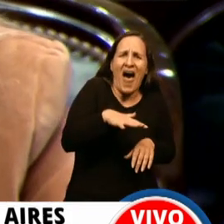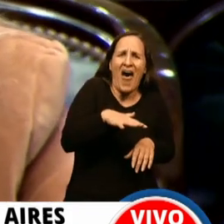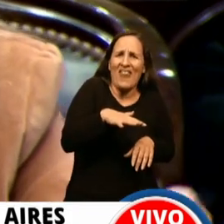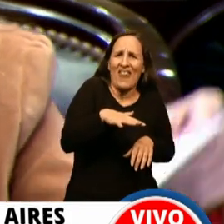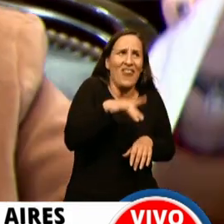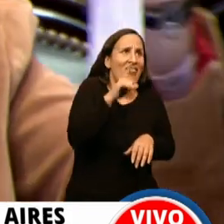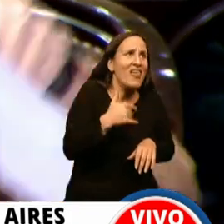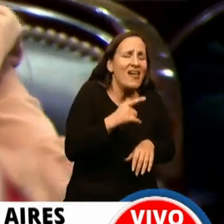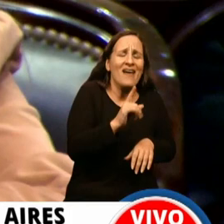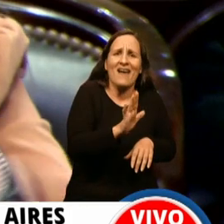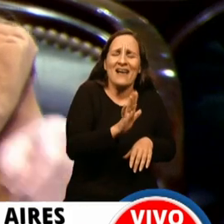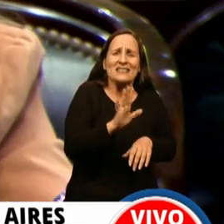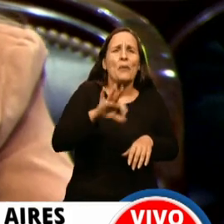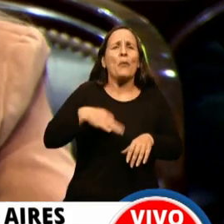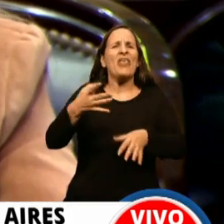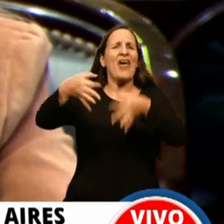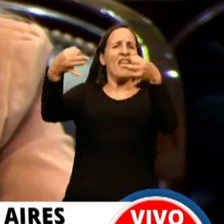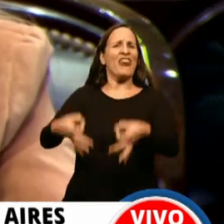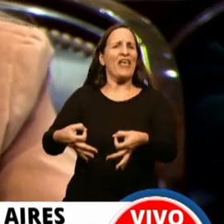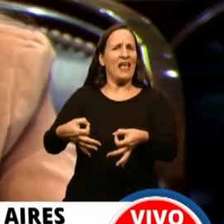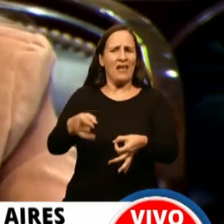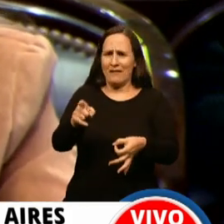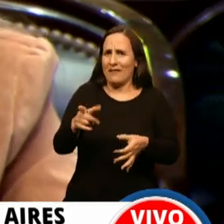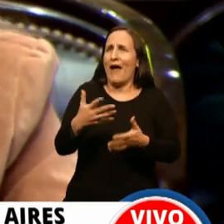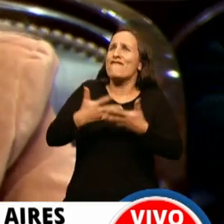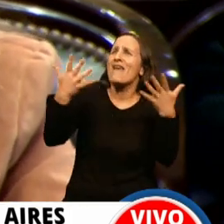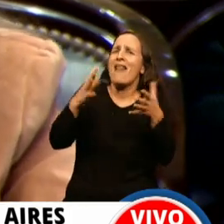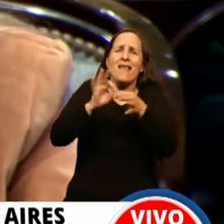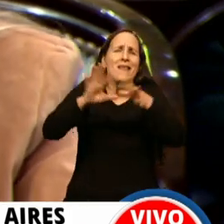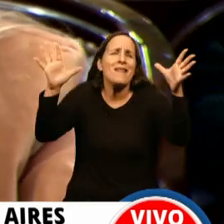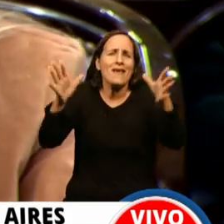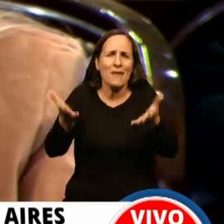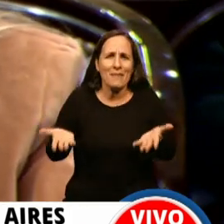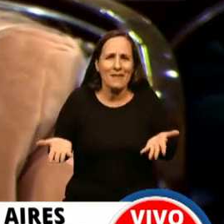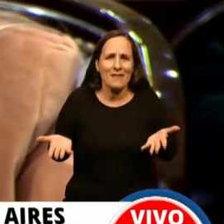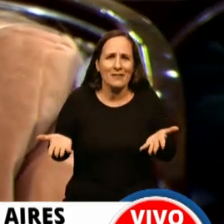de vivir esa vida digna que merecían feliz libre